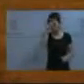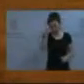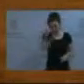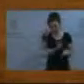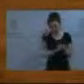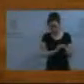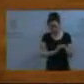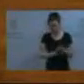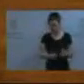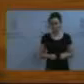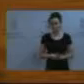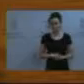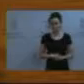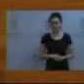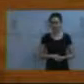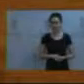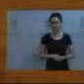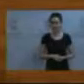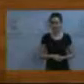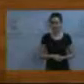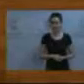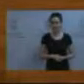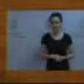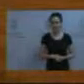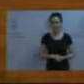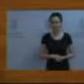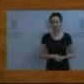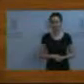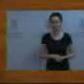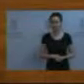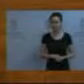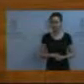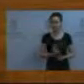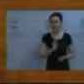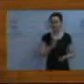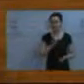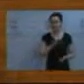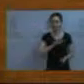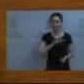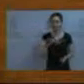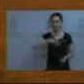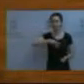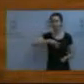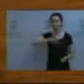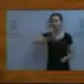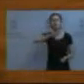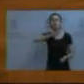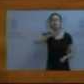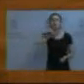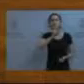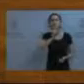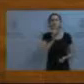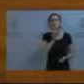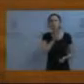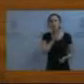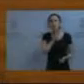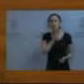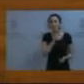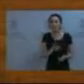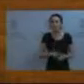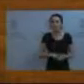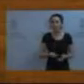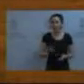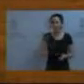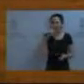perdone. Nadie quiere decir sobre los efectos adversos del cannabis. Yo no he oído aquí, salvo